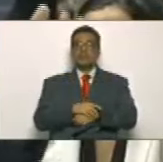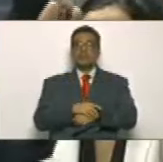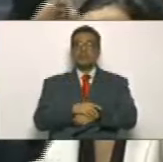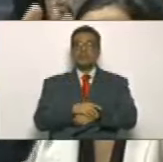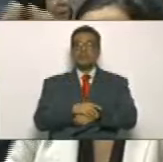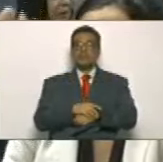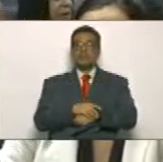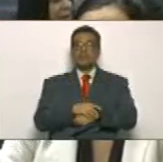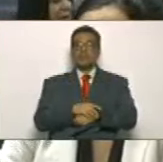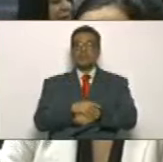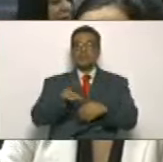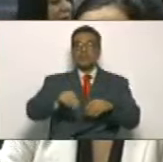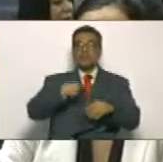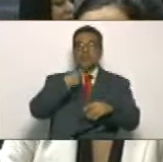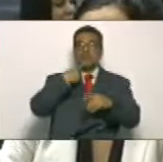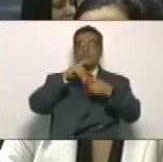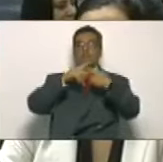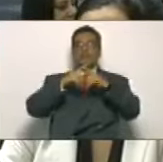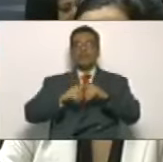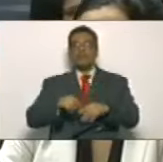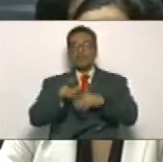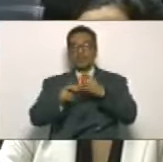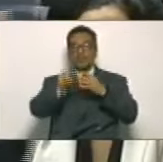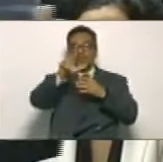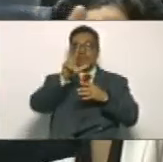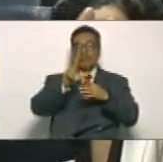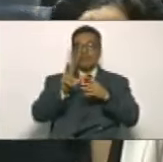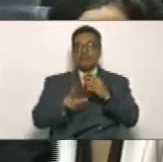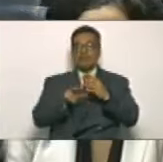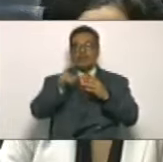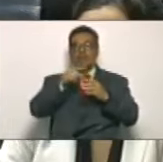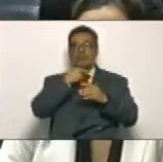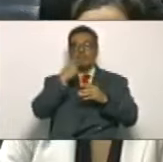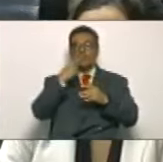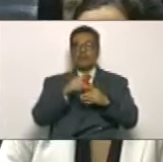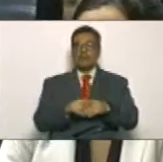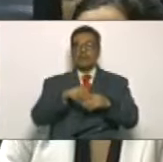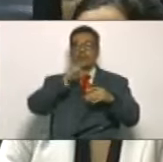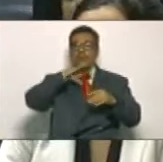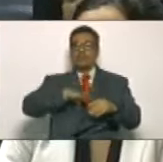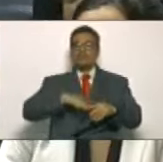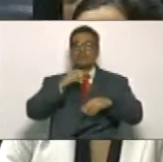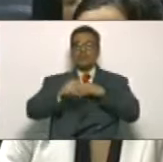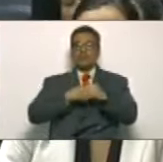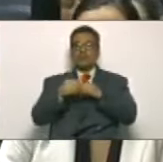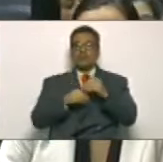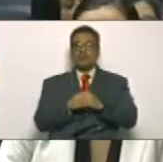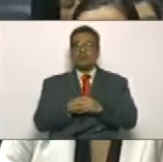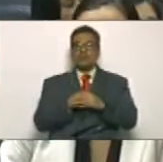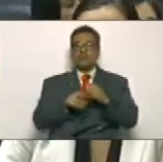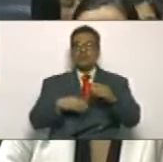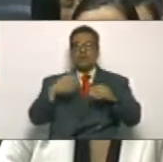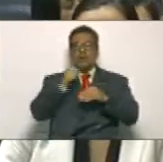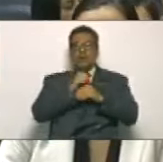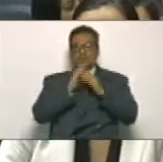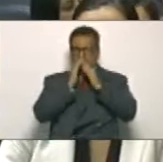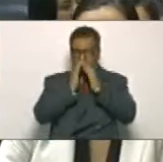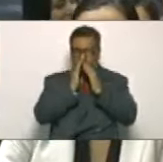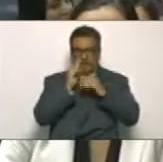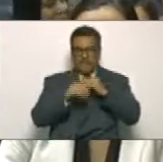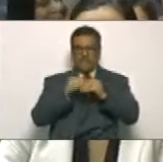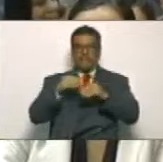si se pudiera caracterizar en tres etapas este discurso, un recorrido histórico de lo que hemos hecho para llegar aquí donde